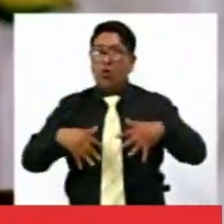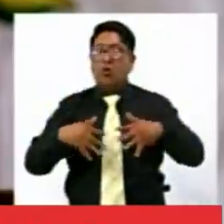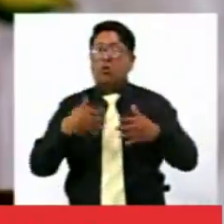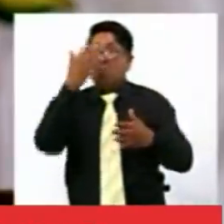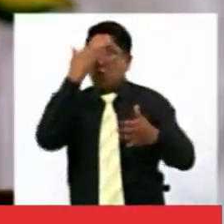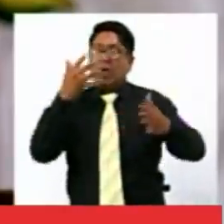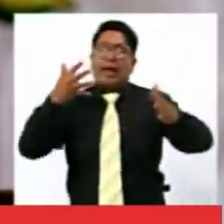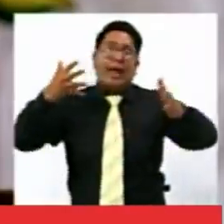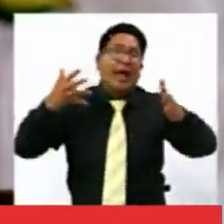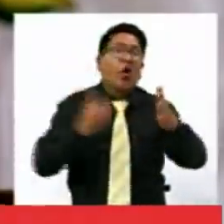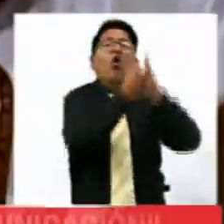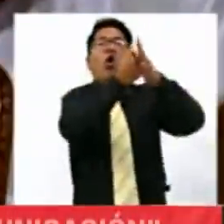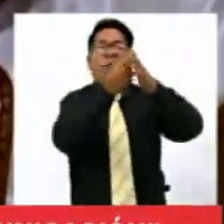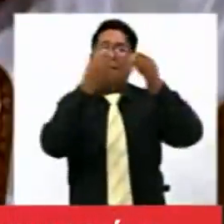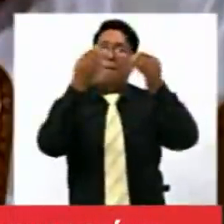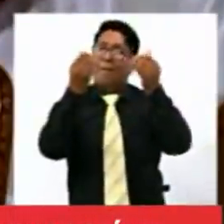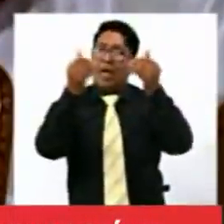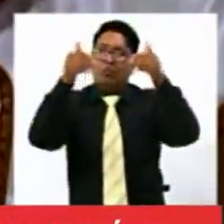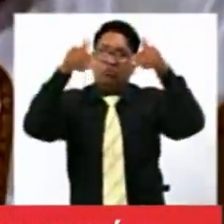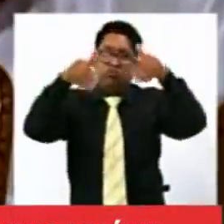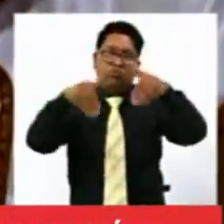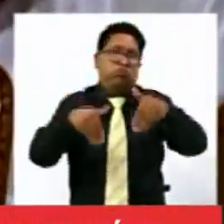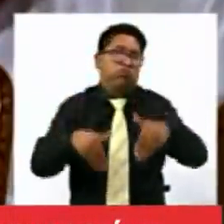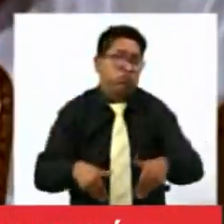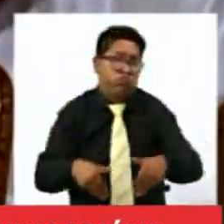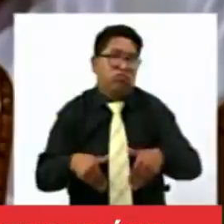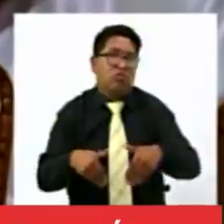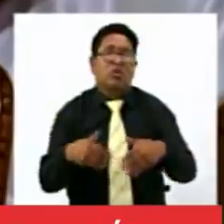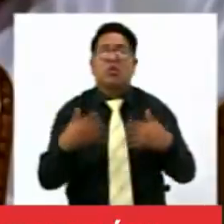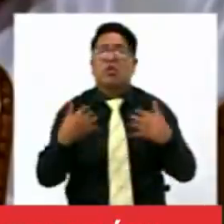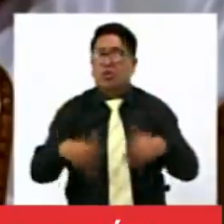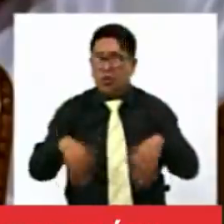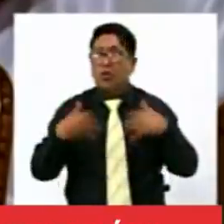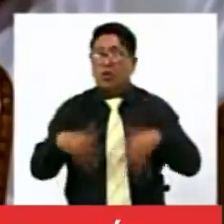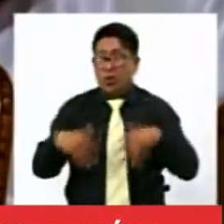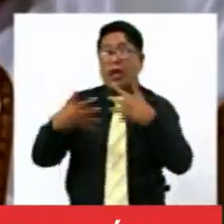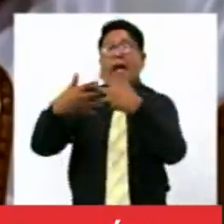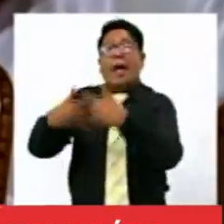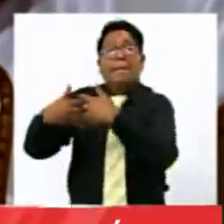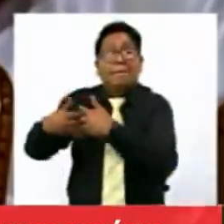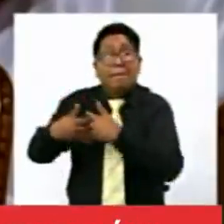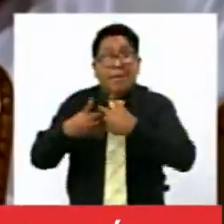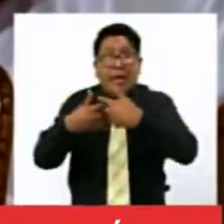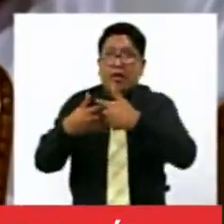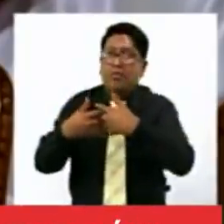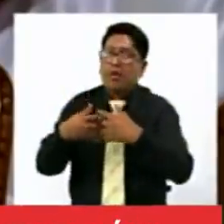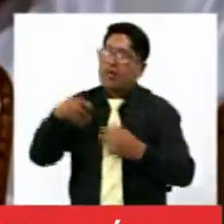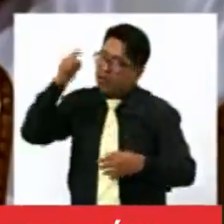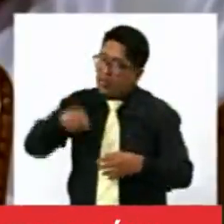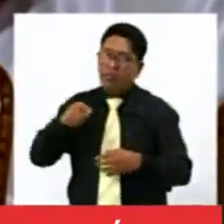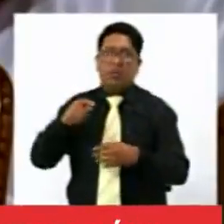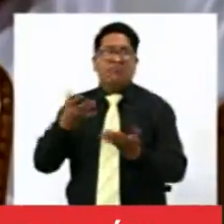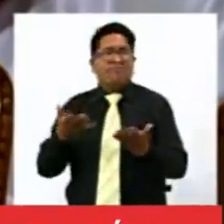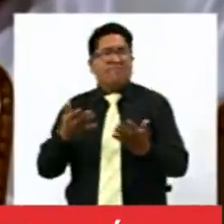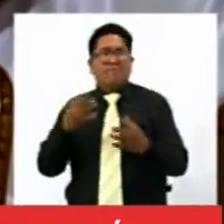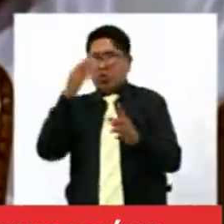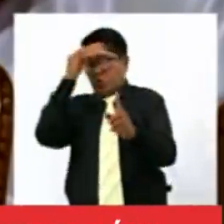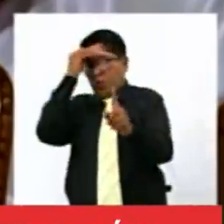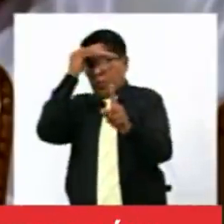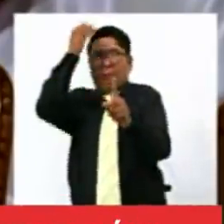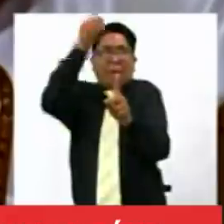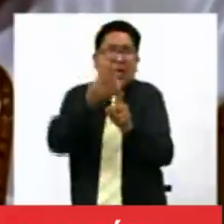por el coronavirus esto puede implicar sacrificios empresariales pero todo debemos priorizar el bien